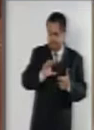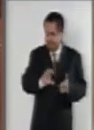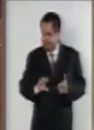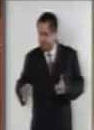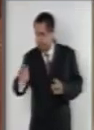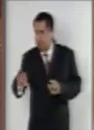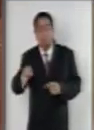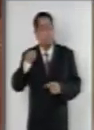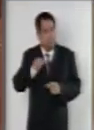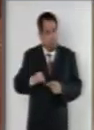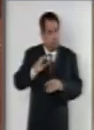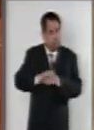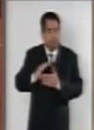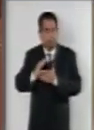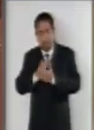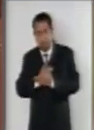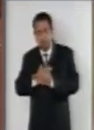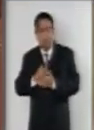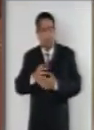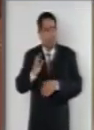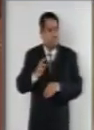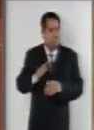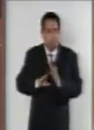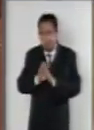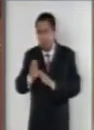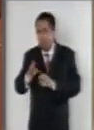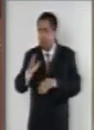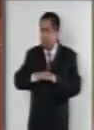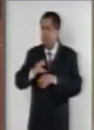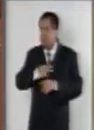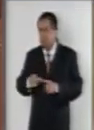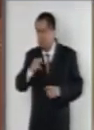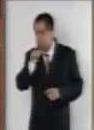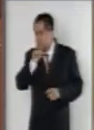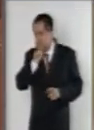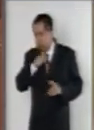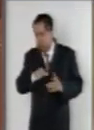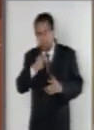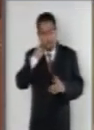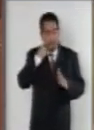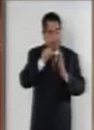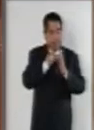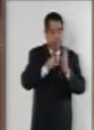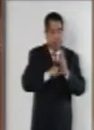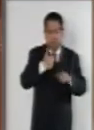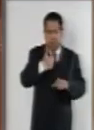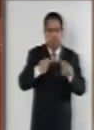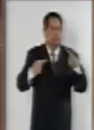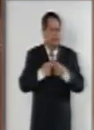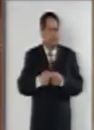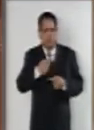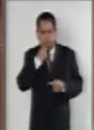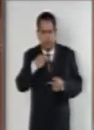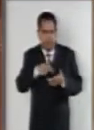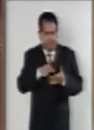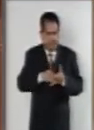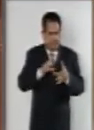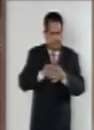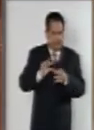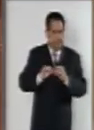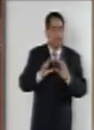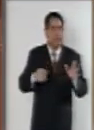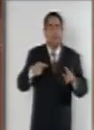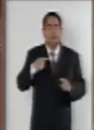estados que tengan menor nivel de desarrollo, ya que el artículo 6 es contradictorio. Ahí mismo se